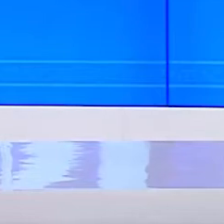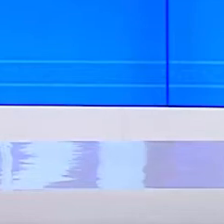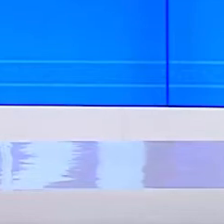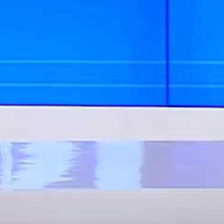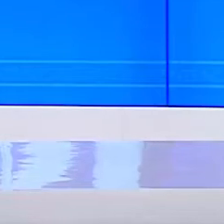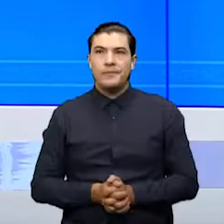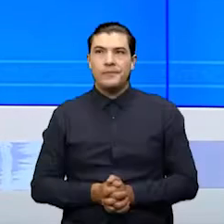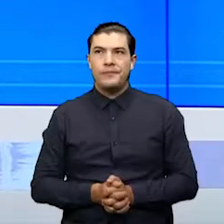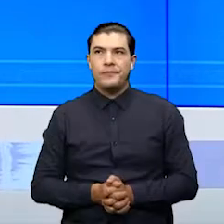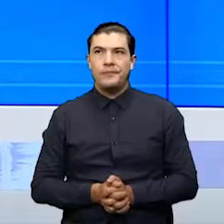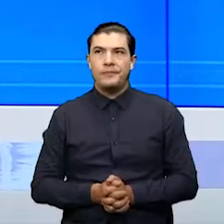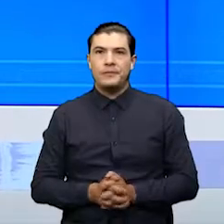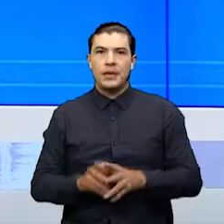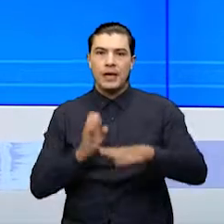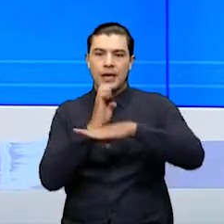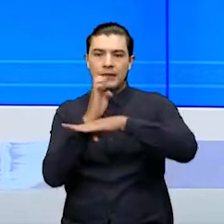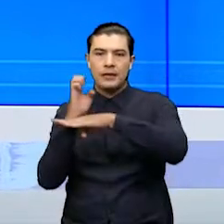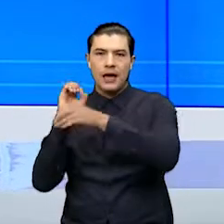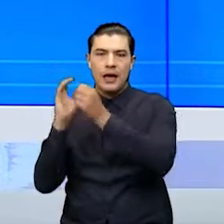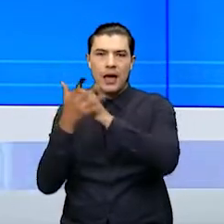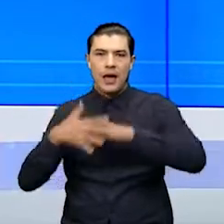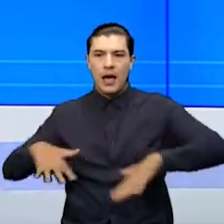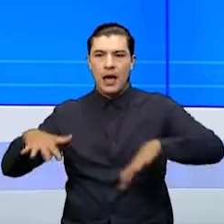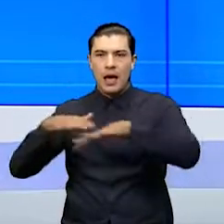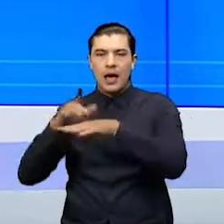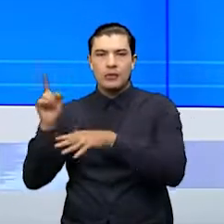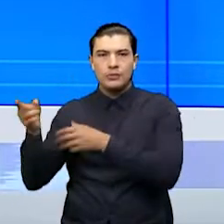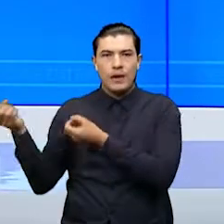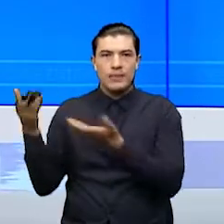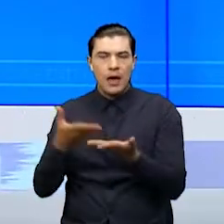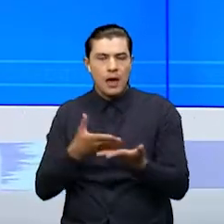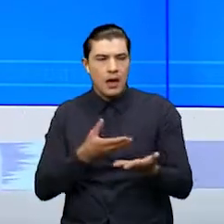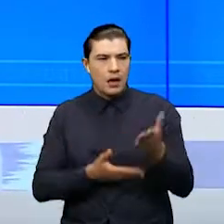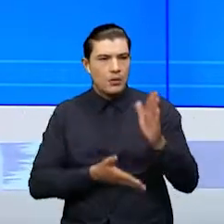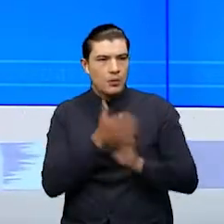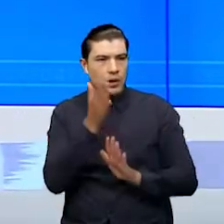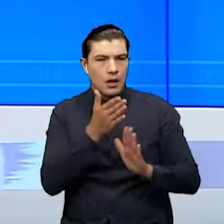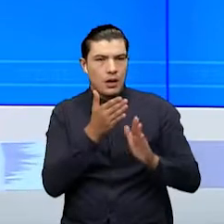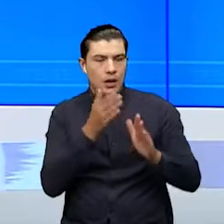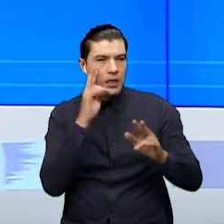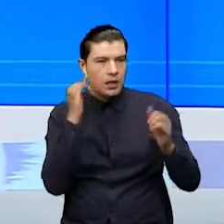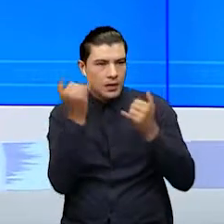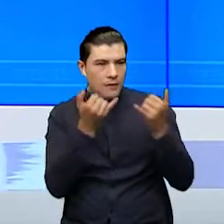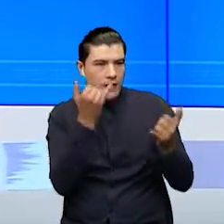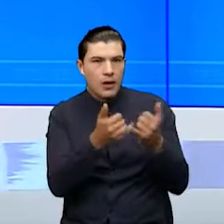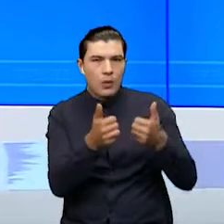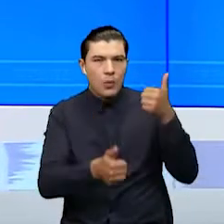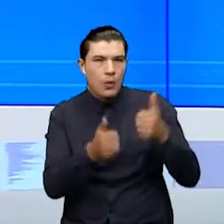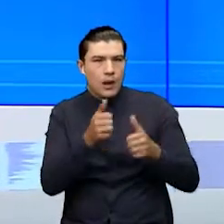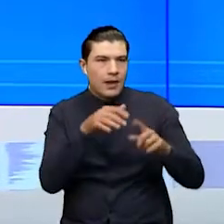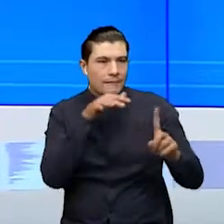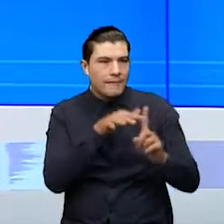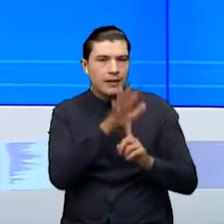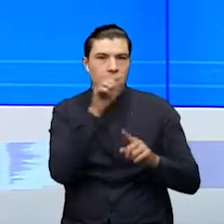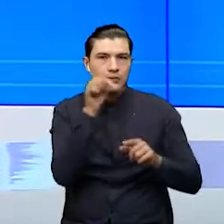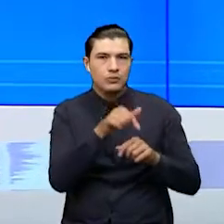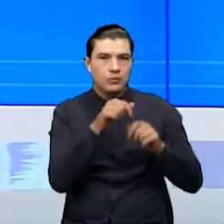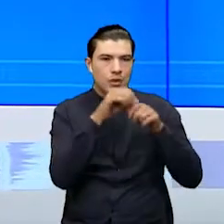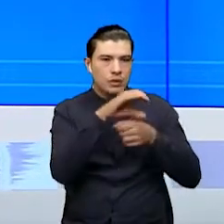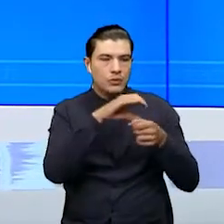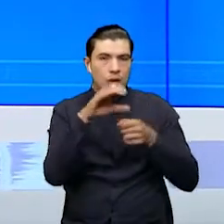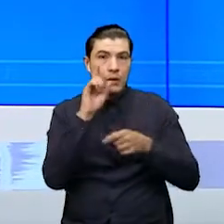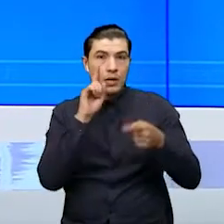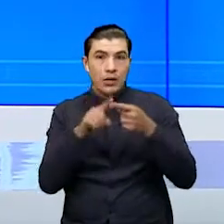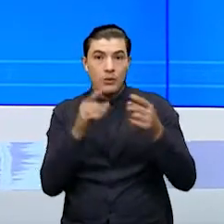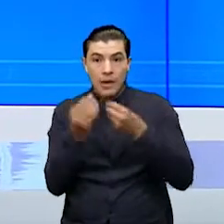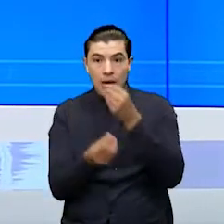y otras noticias entidades ambientales realizaron balances para detectar los principales focos de contaminación de la ciudad con el objetivo de realizar un plan